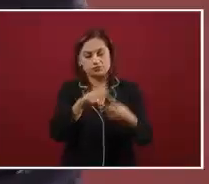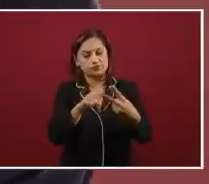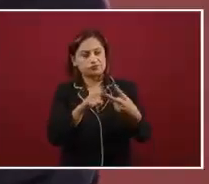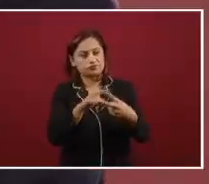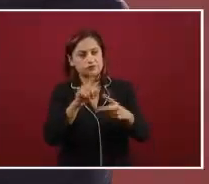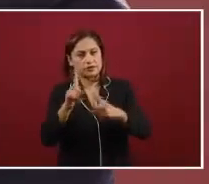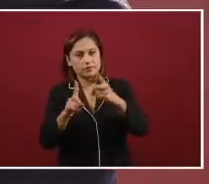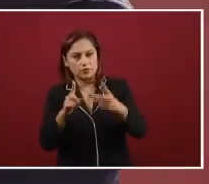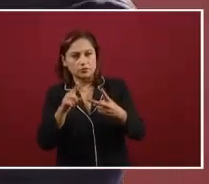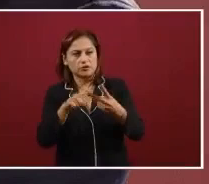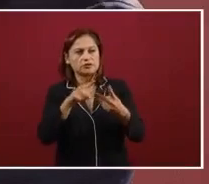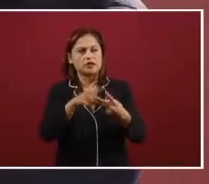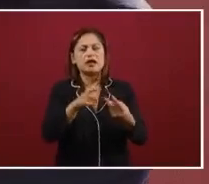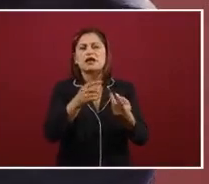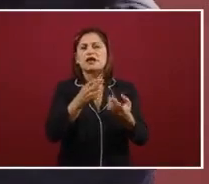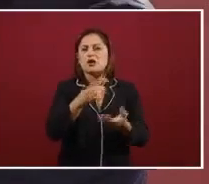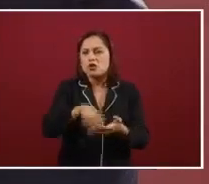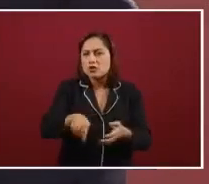yo aprovecho para